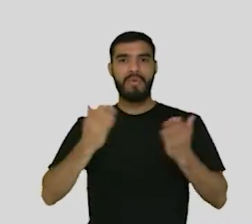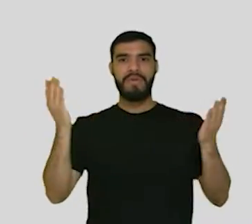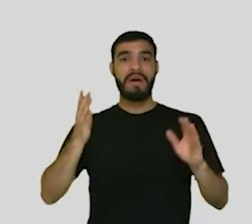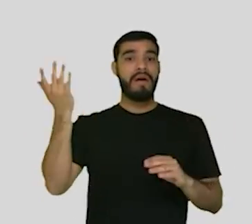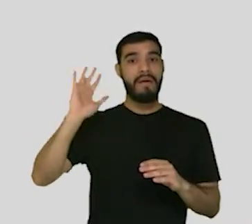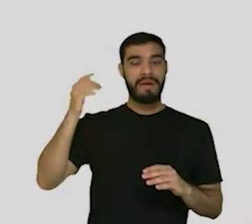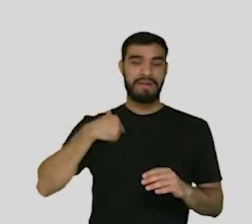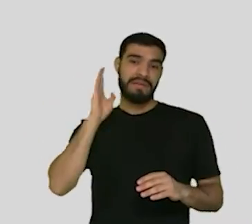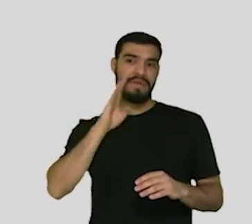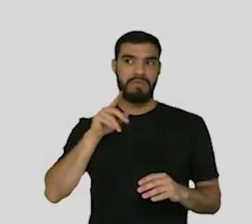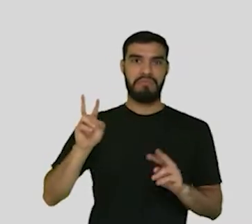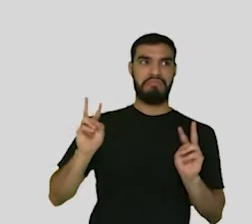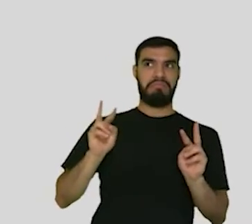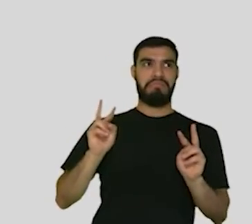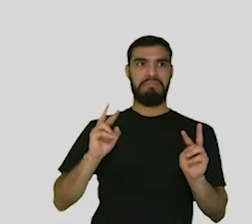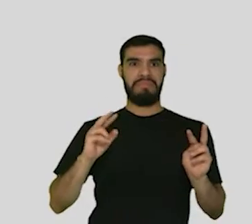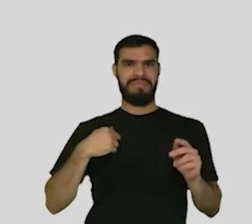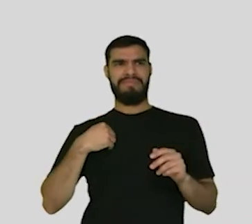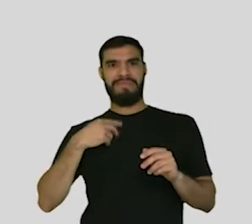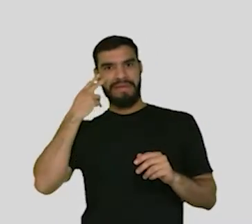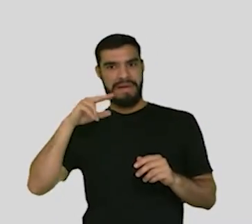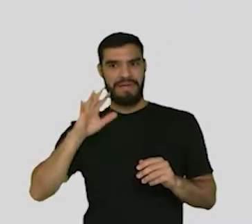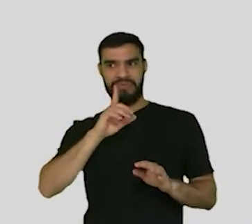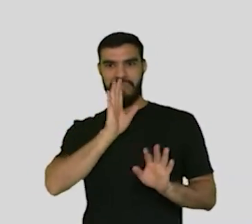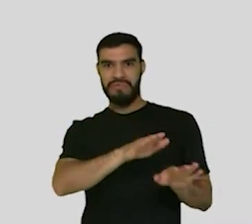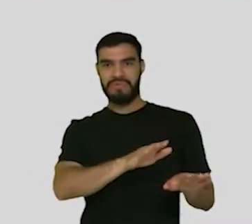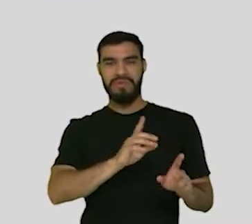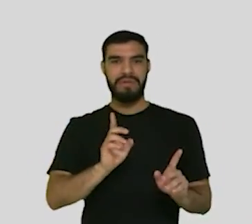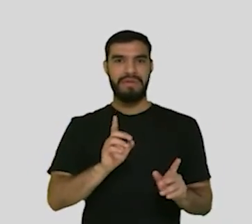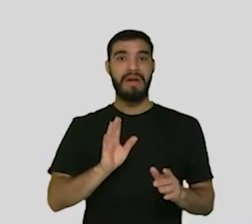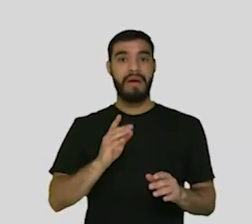Ney, se lesbiana. Ajá, Neri. Man de